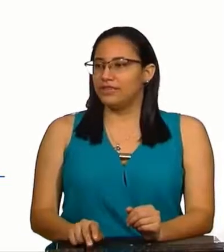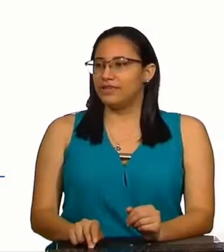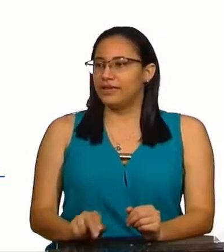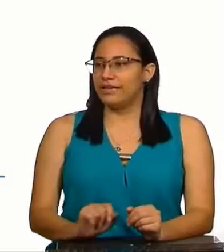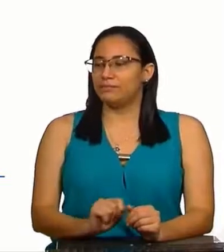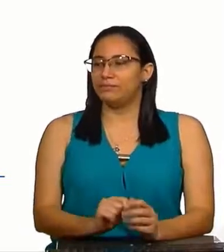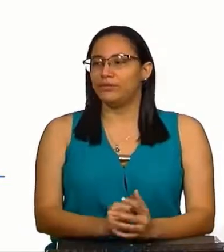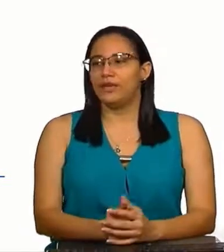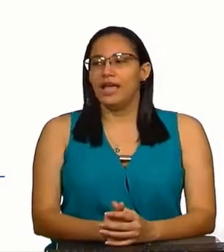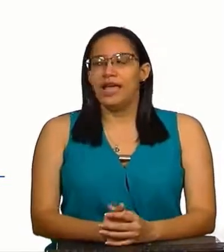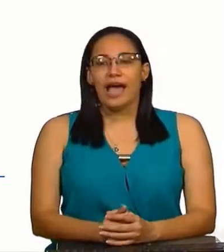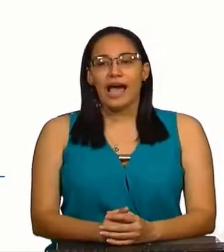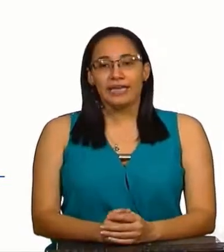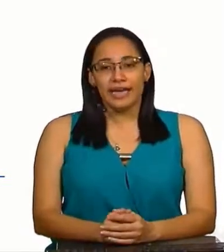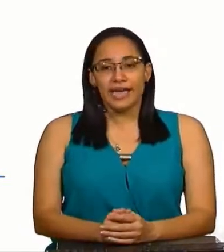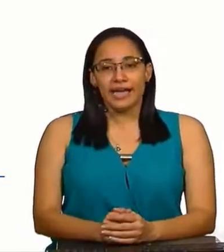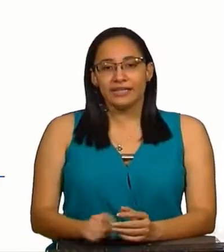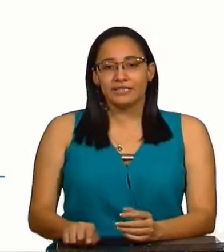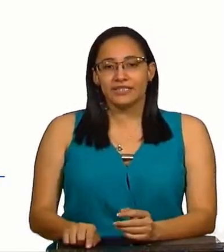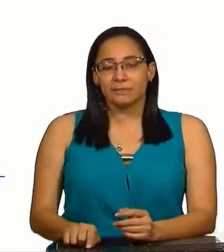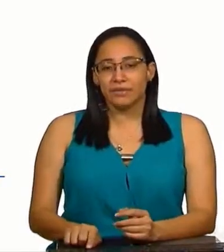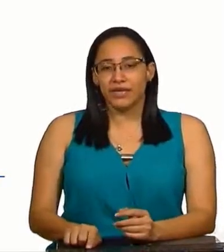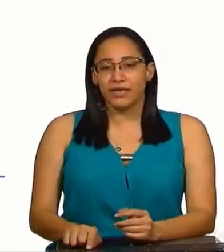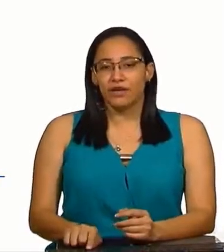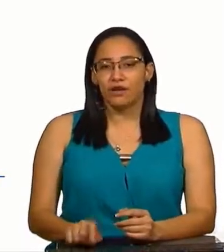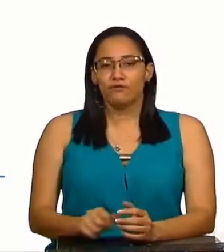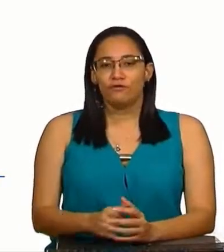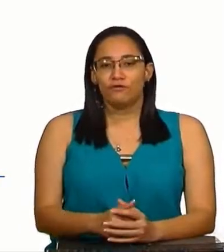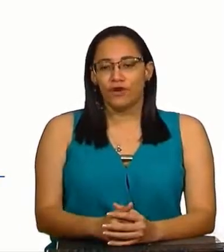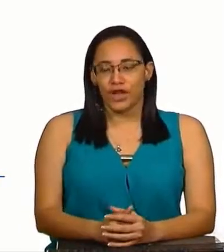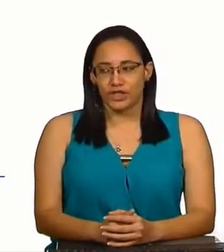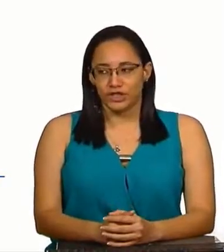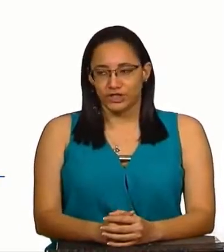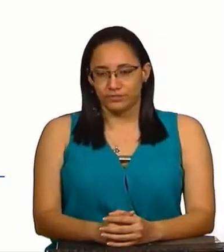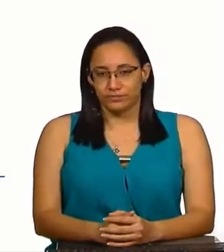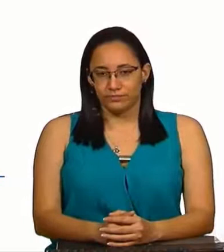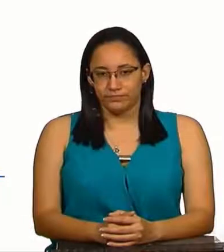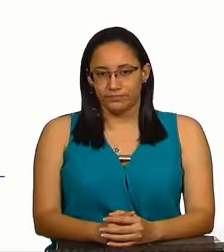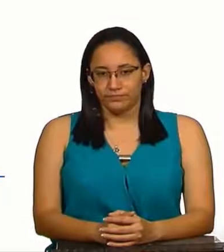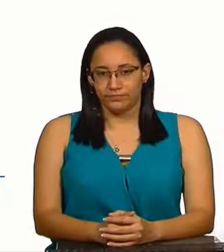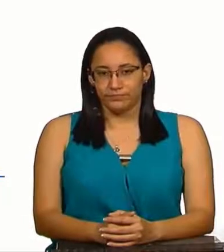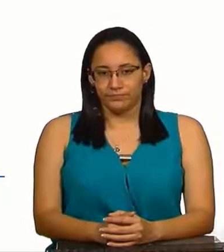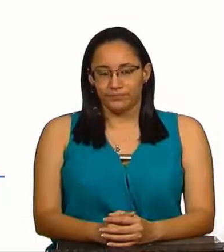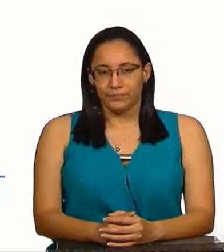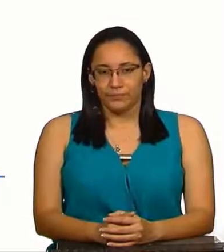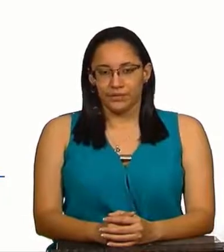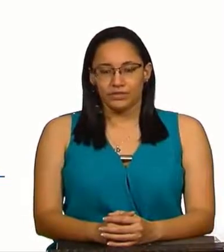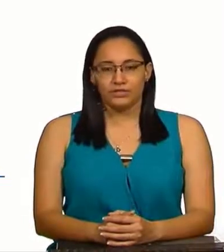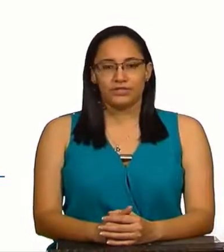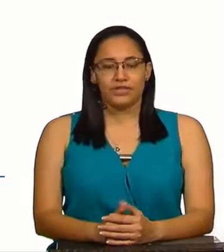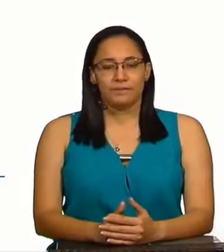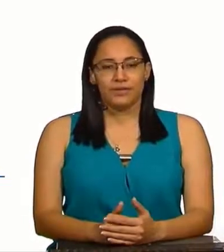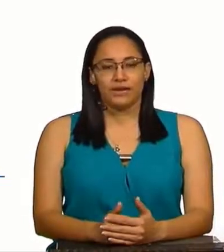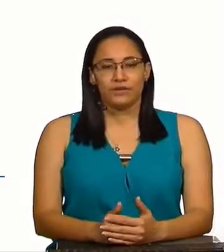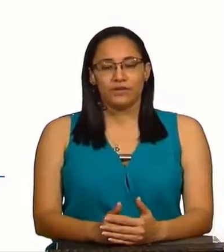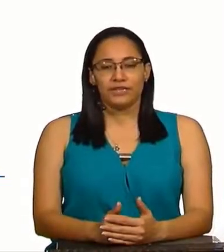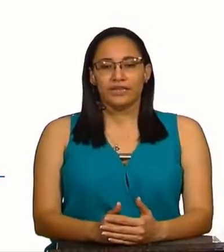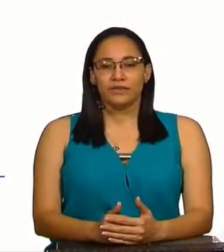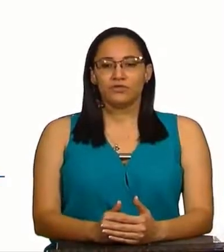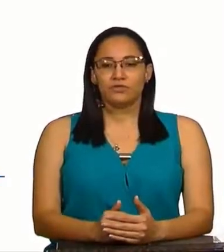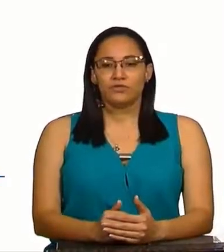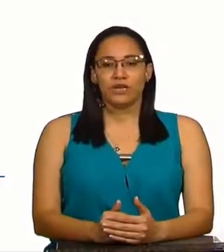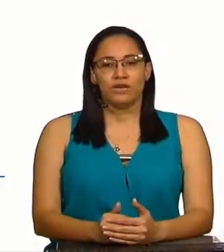Perfecto. Siguiente ejemplo. I can't speak French. Si ustedes ven